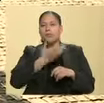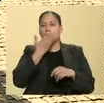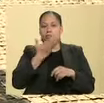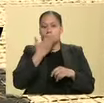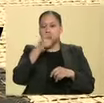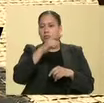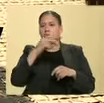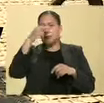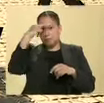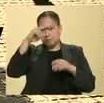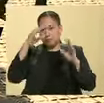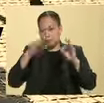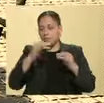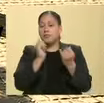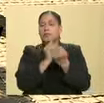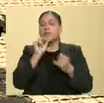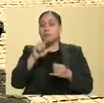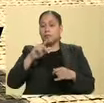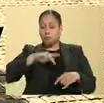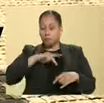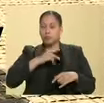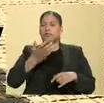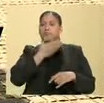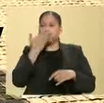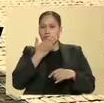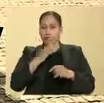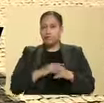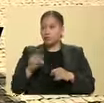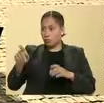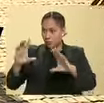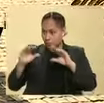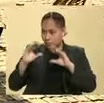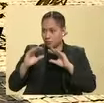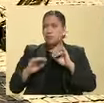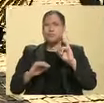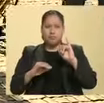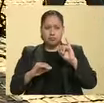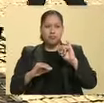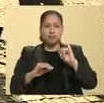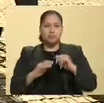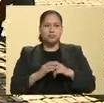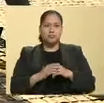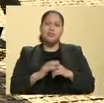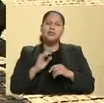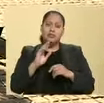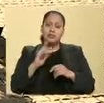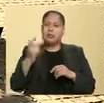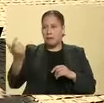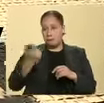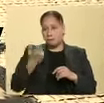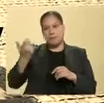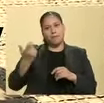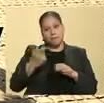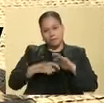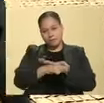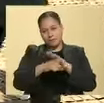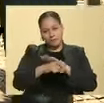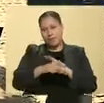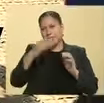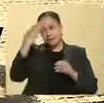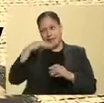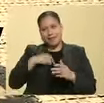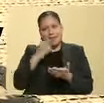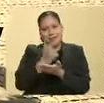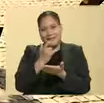tradiciones mexicanas y nuestras propias raíces. ¿Nos los va a enseñar? Pues una lana, porque pues también se